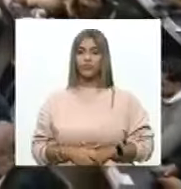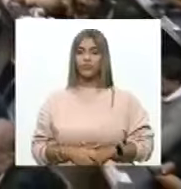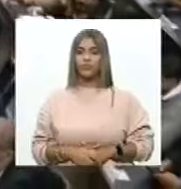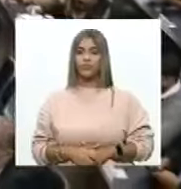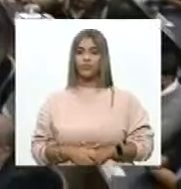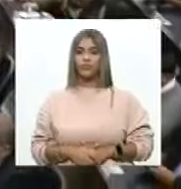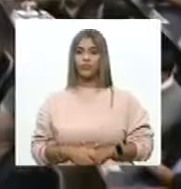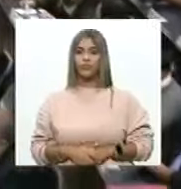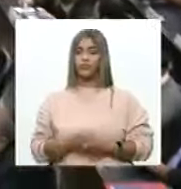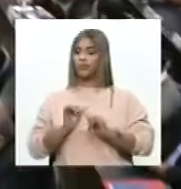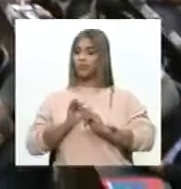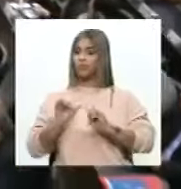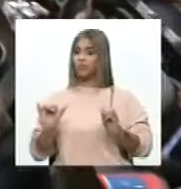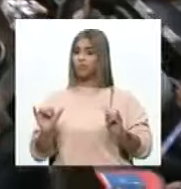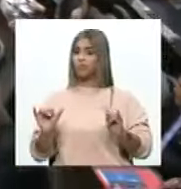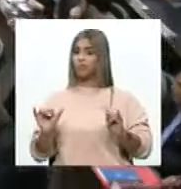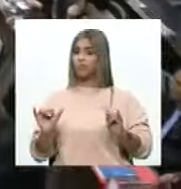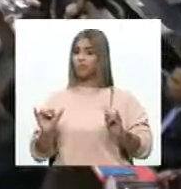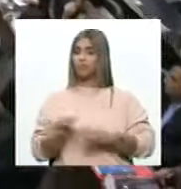Se va a cerrar.